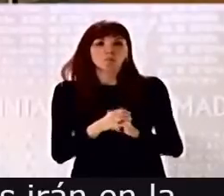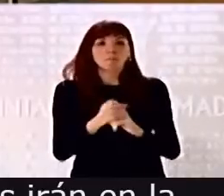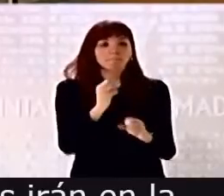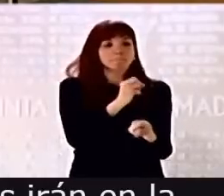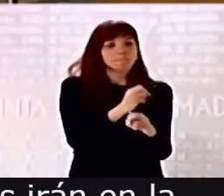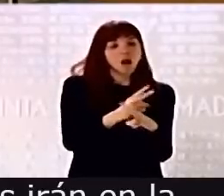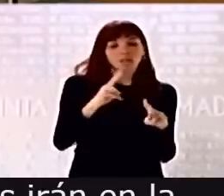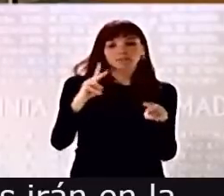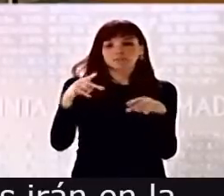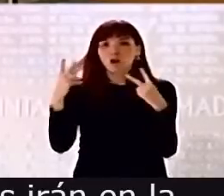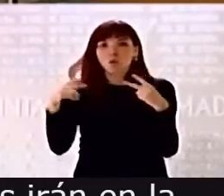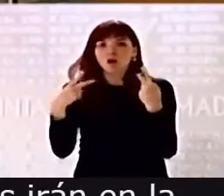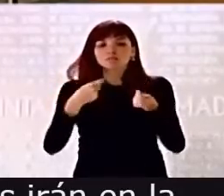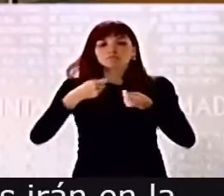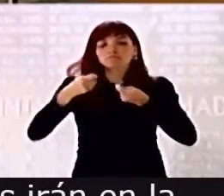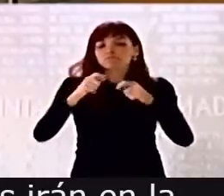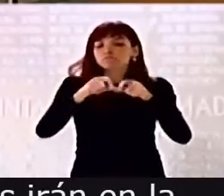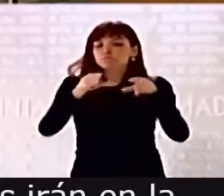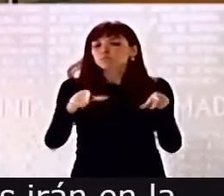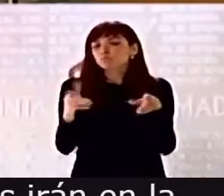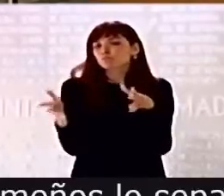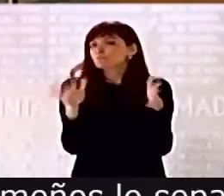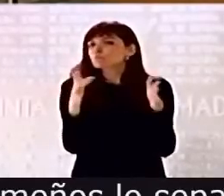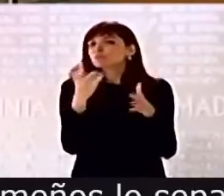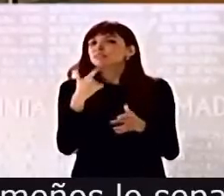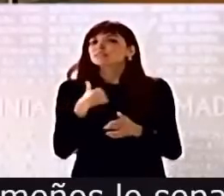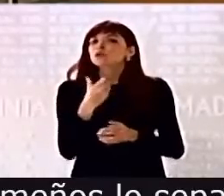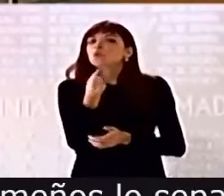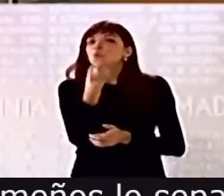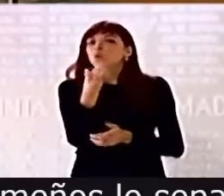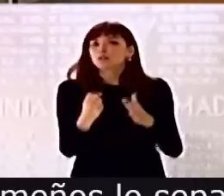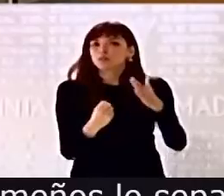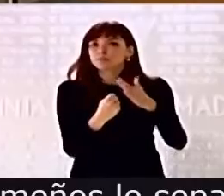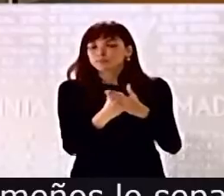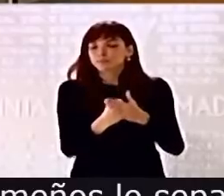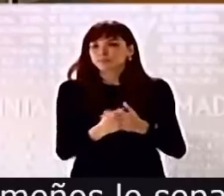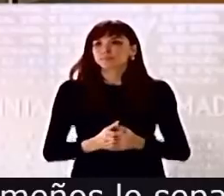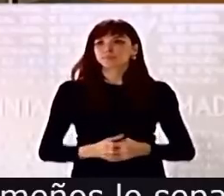restaurantes y comercios, ¿cuáles serán esos aforos?